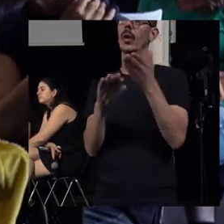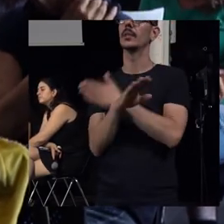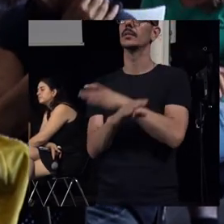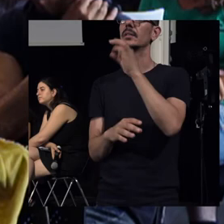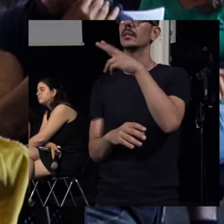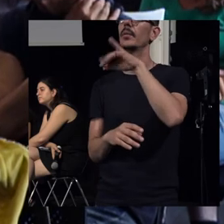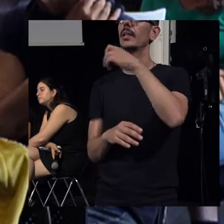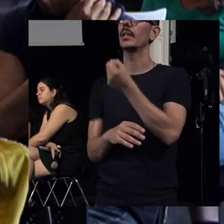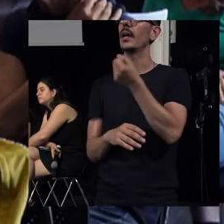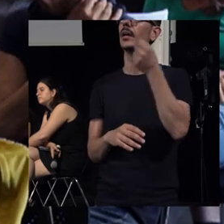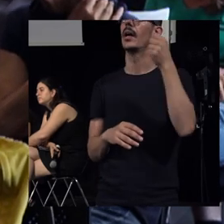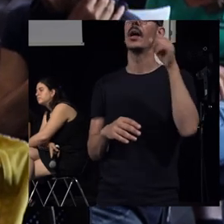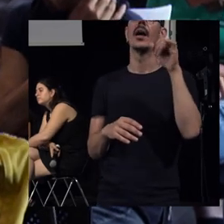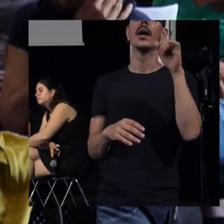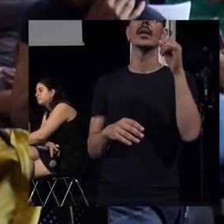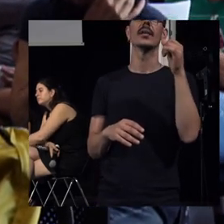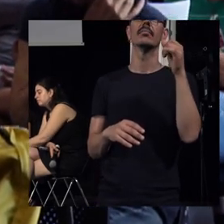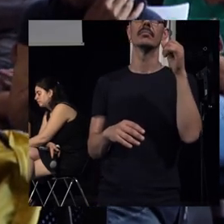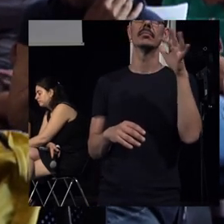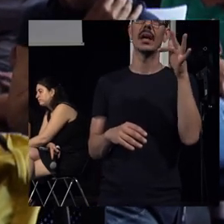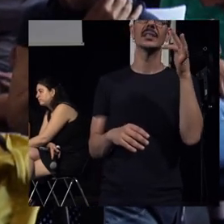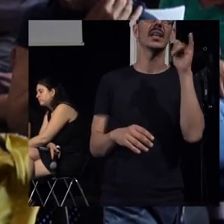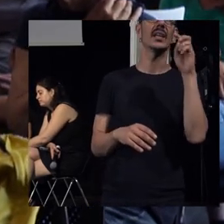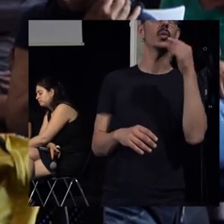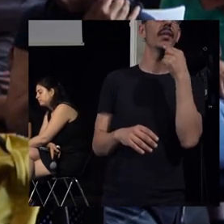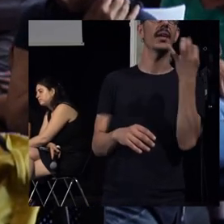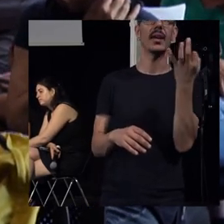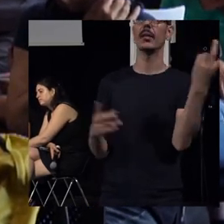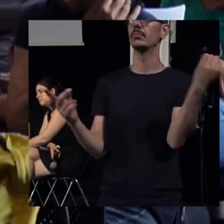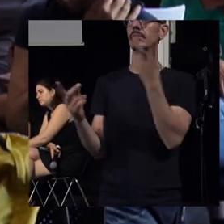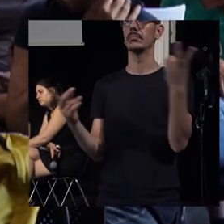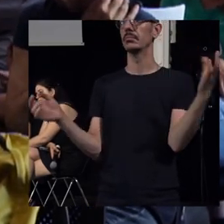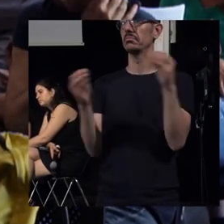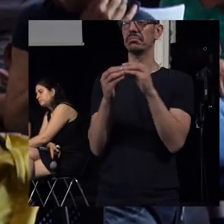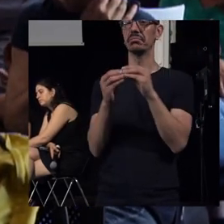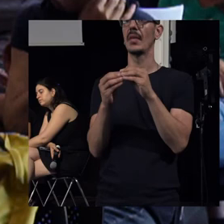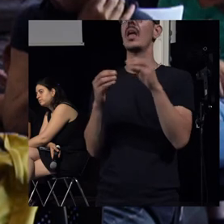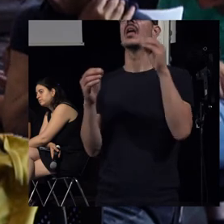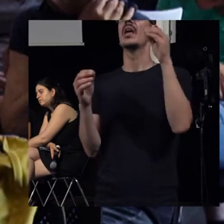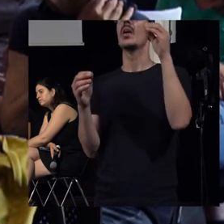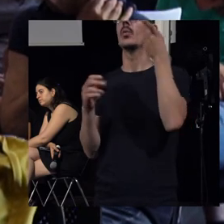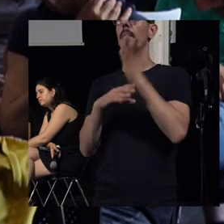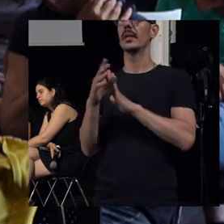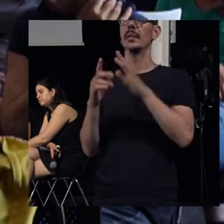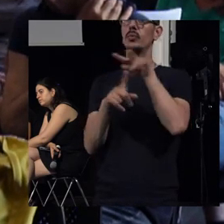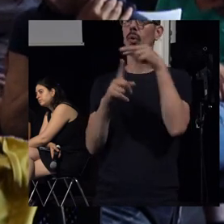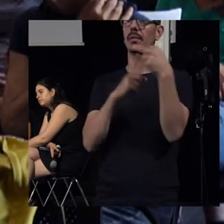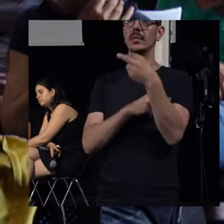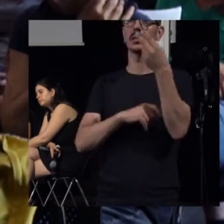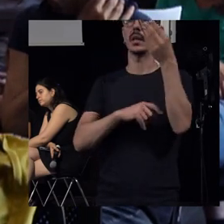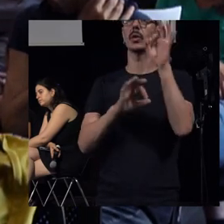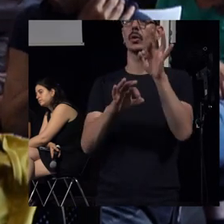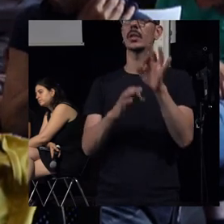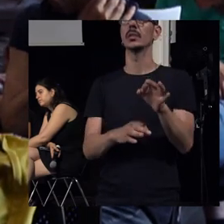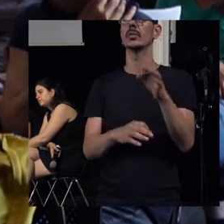lo que decía Itu, y quería recoger una parte, ¿no? Y es que desde el punto de vista en concreto del trabajo sexual, ¿no?